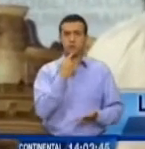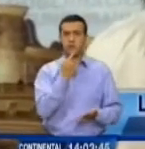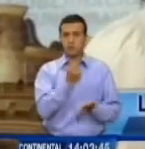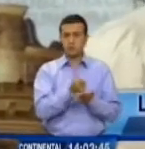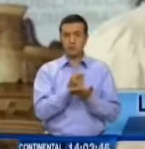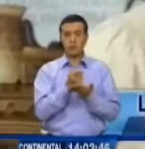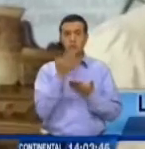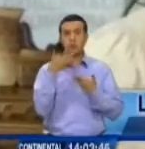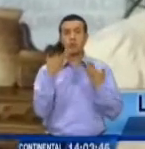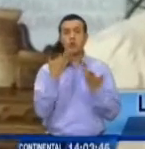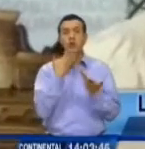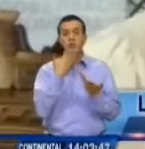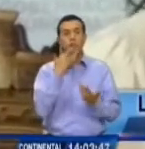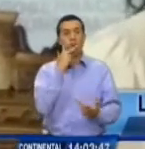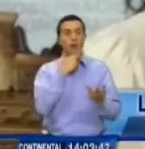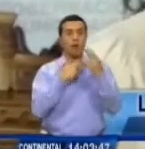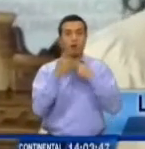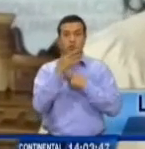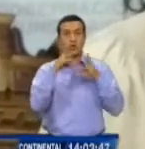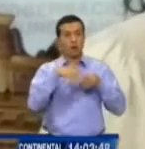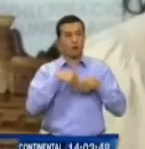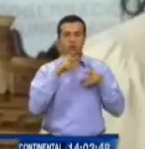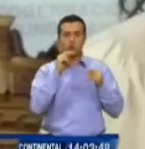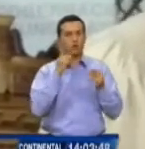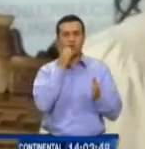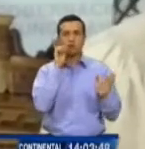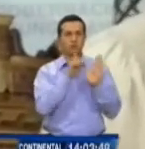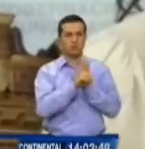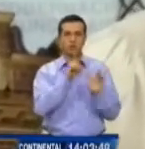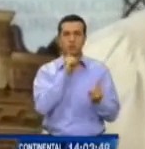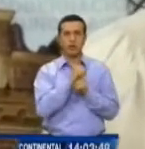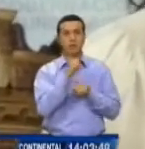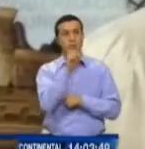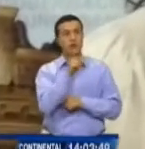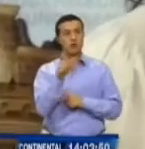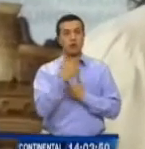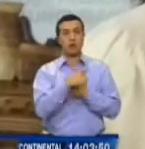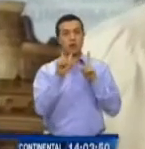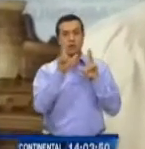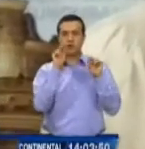siendo objeto de engaño de todas formas y no podemos dejar que esta gente